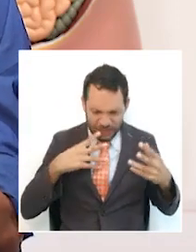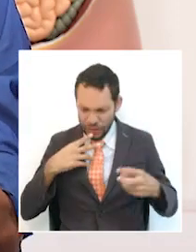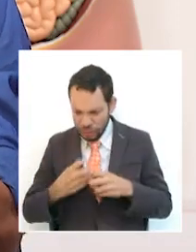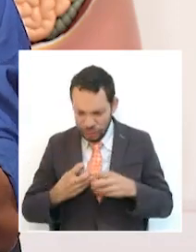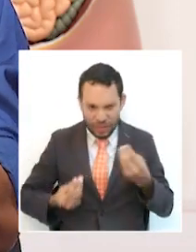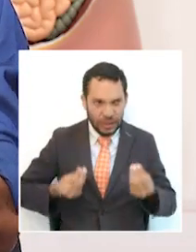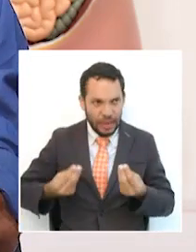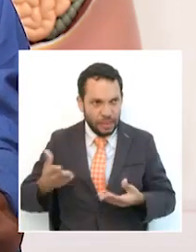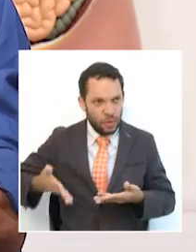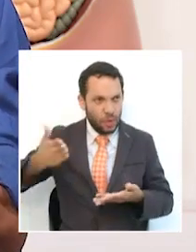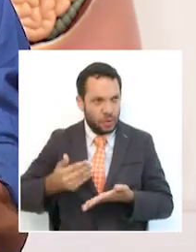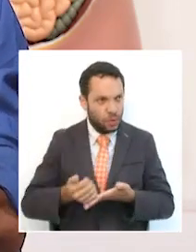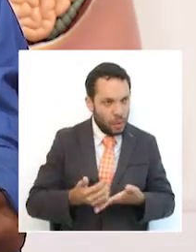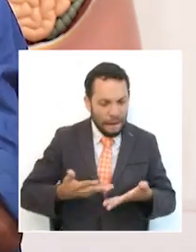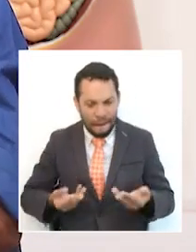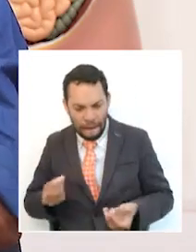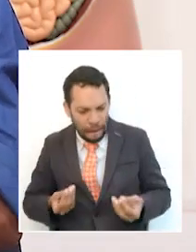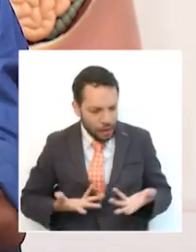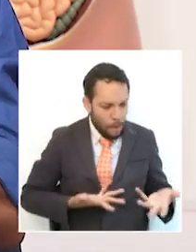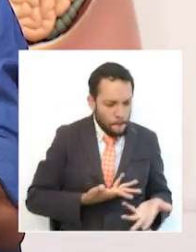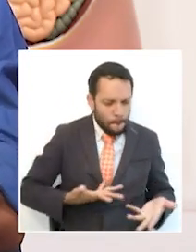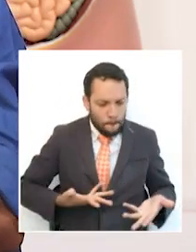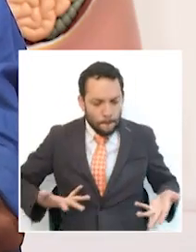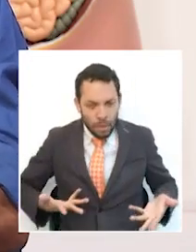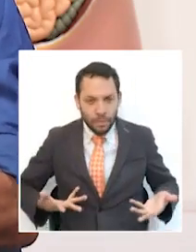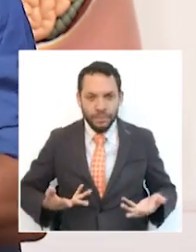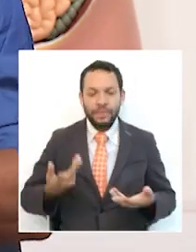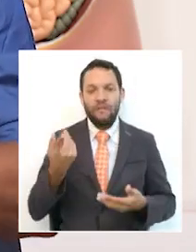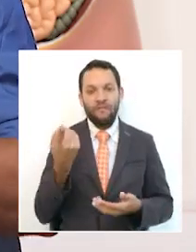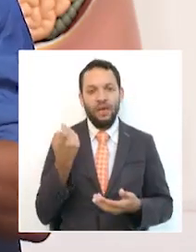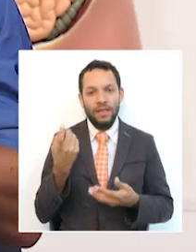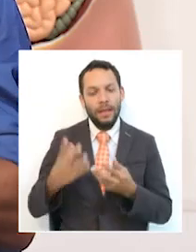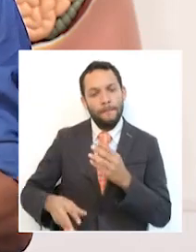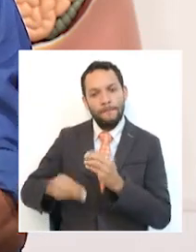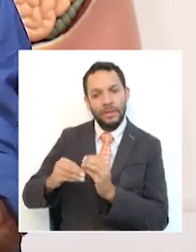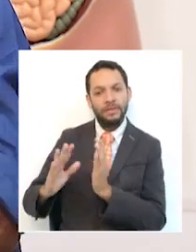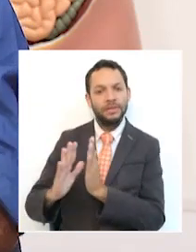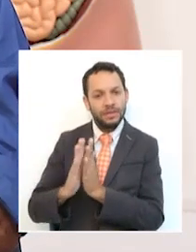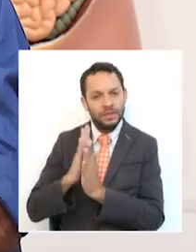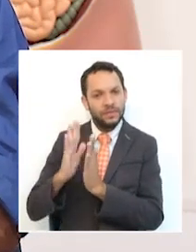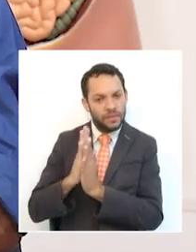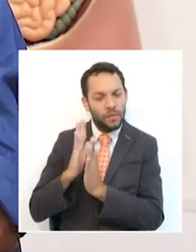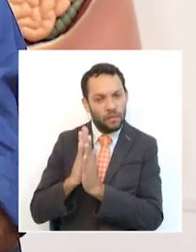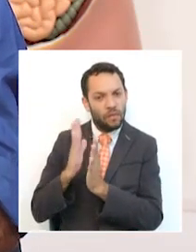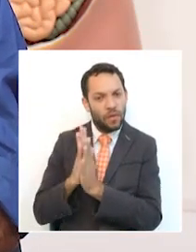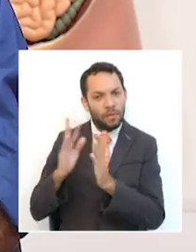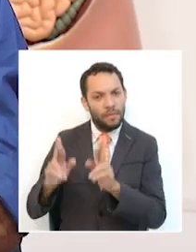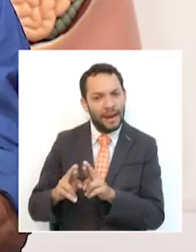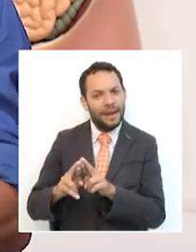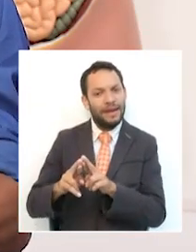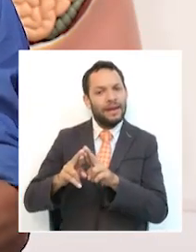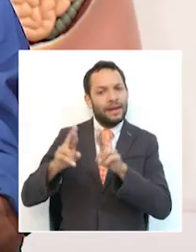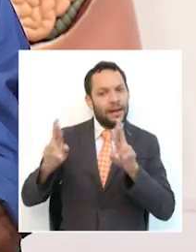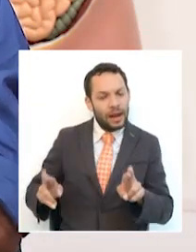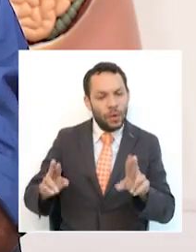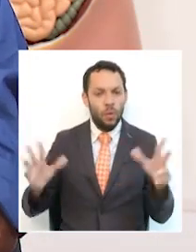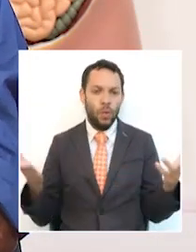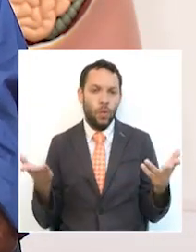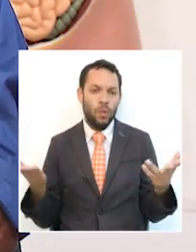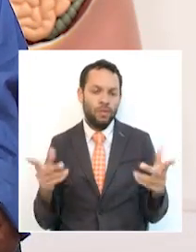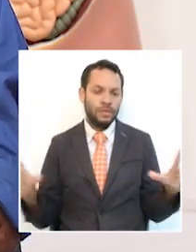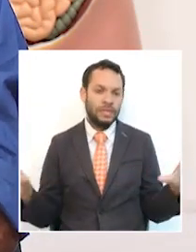herramientas porque primero que todo no hay una información que sea amplia en los canales de televisión o